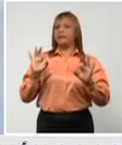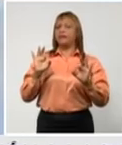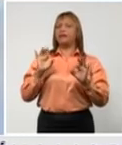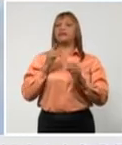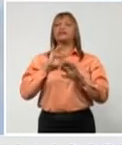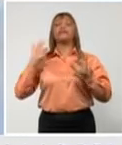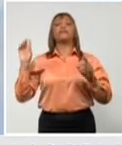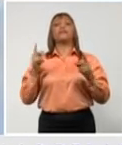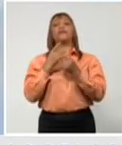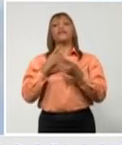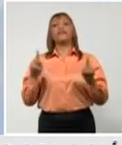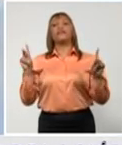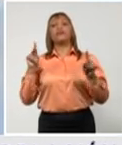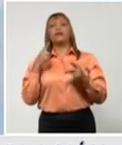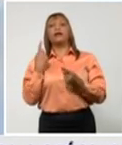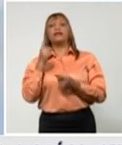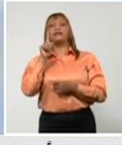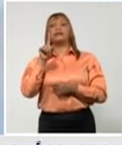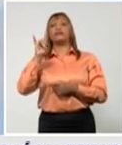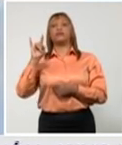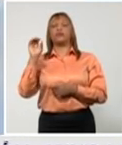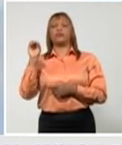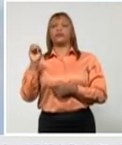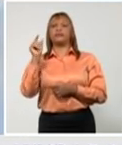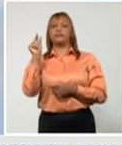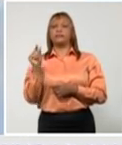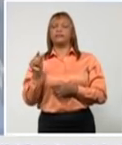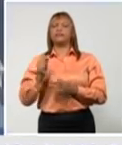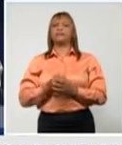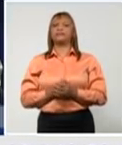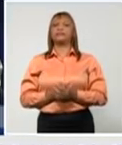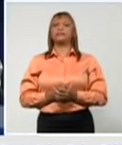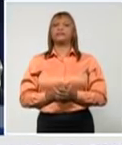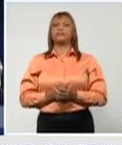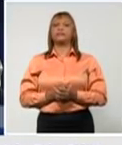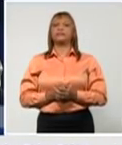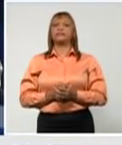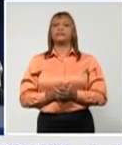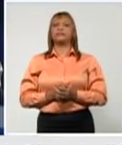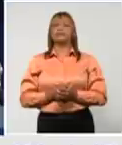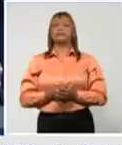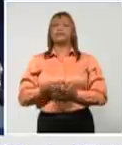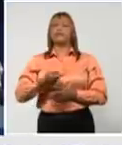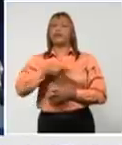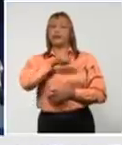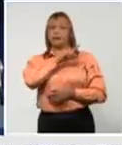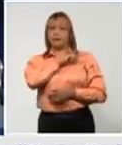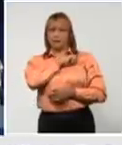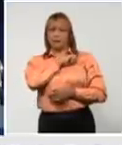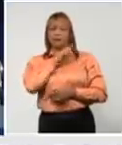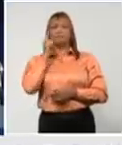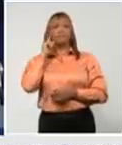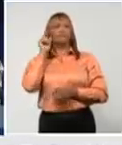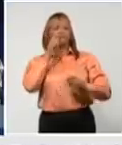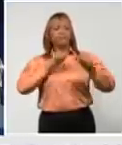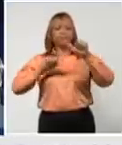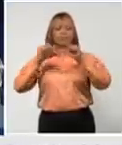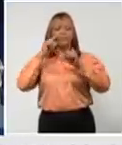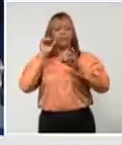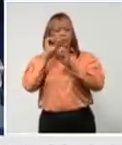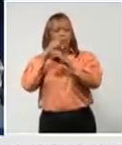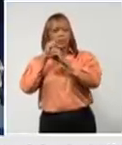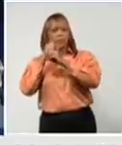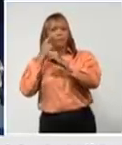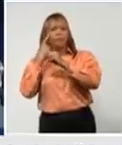profesionales, 190 personas. Ayer, en los laboratorios de biología molecular de nuestro país,